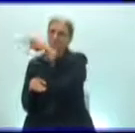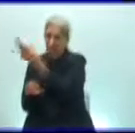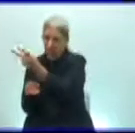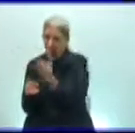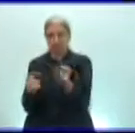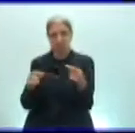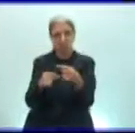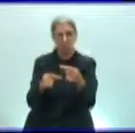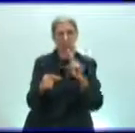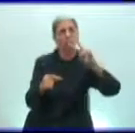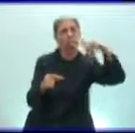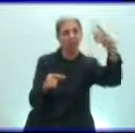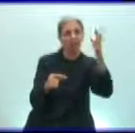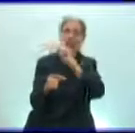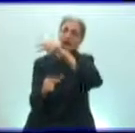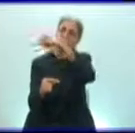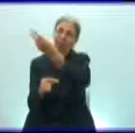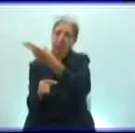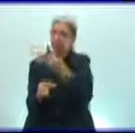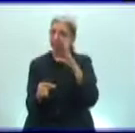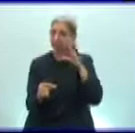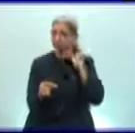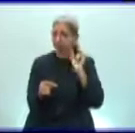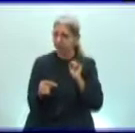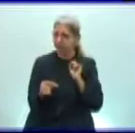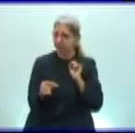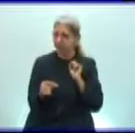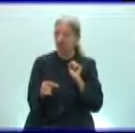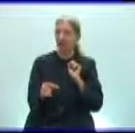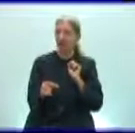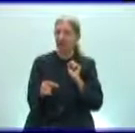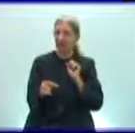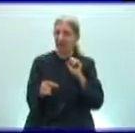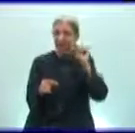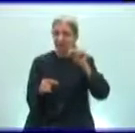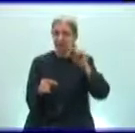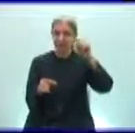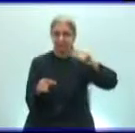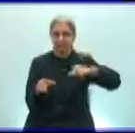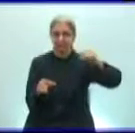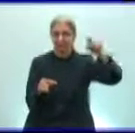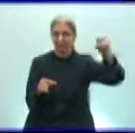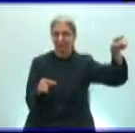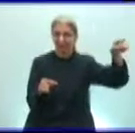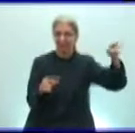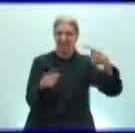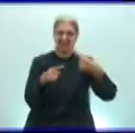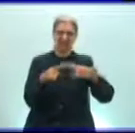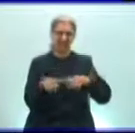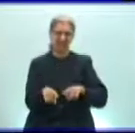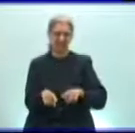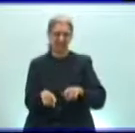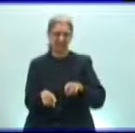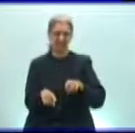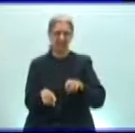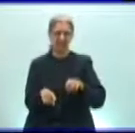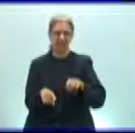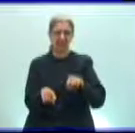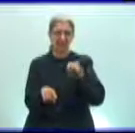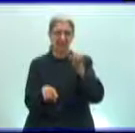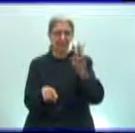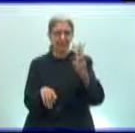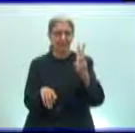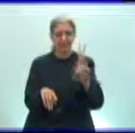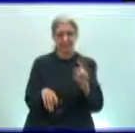al cuadrado, se pueden introducir lo que se le llama raíces extrañas, o sea, valores que no satisfacen a la ecuación